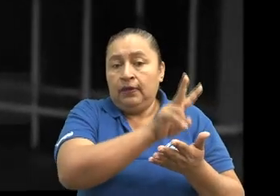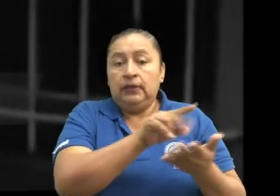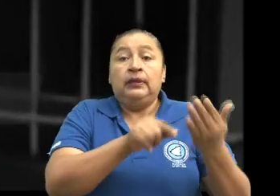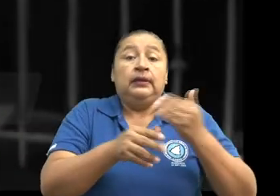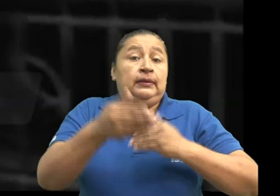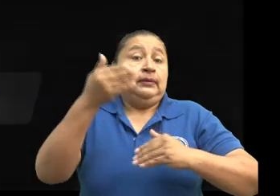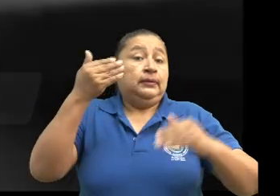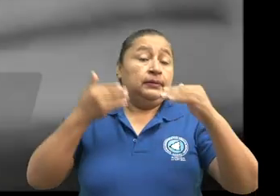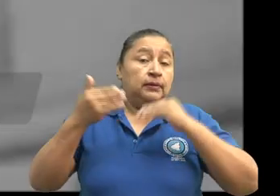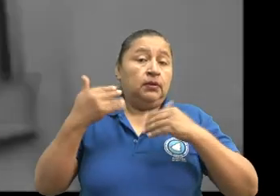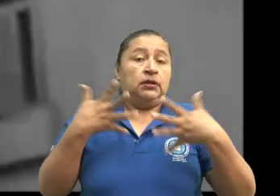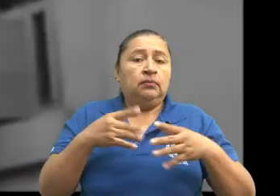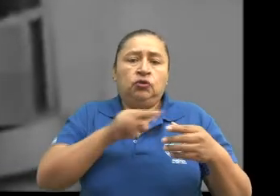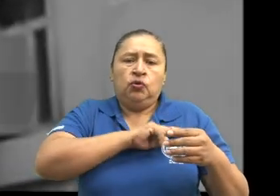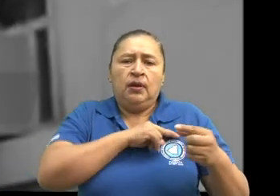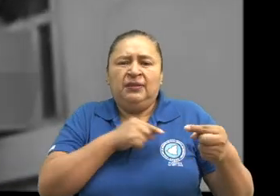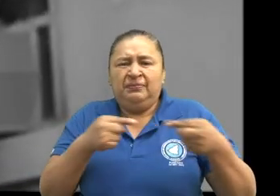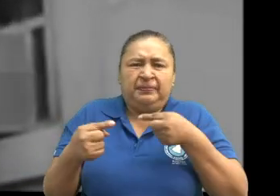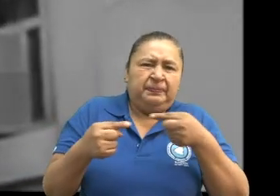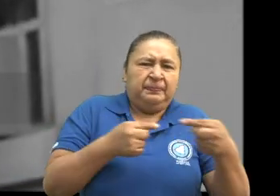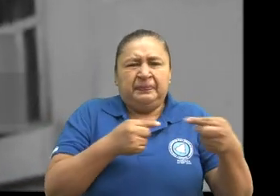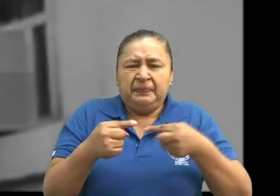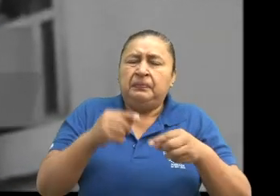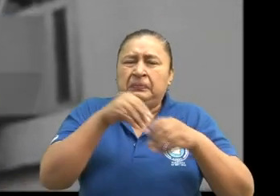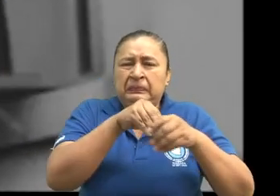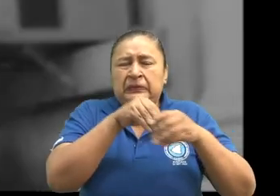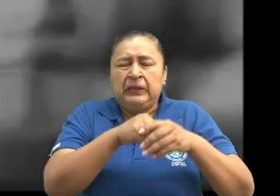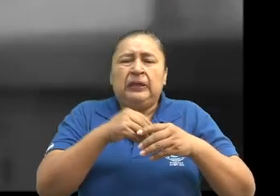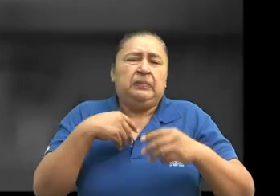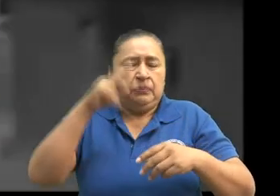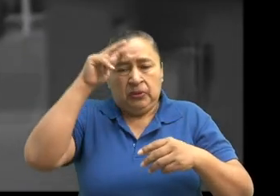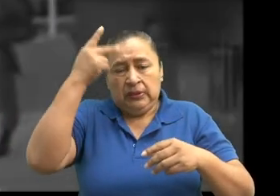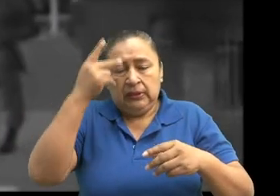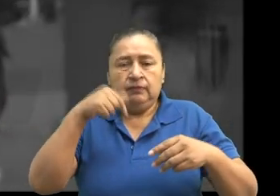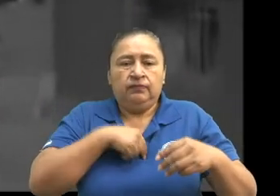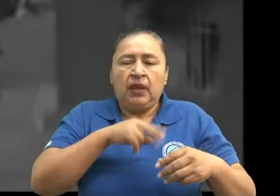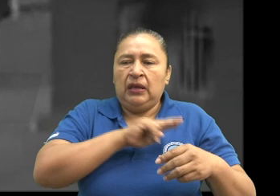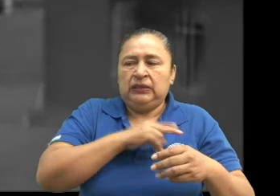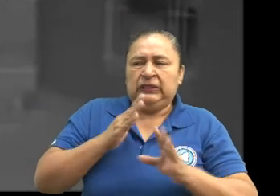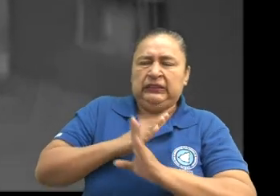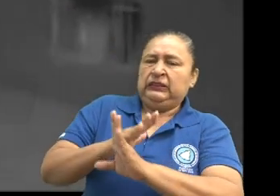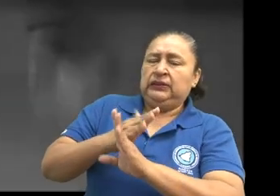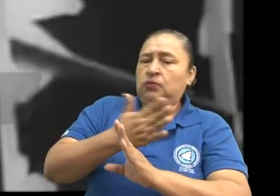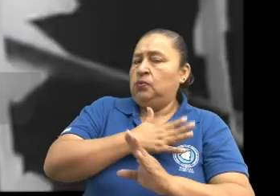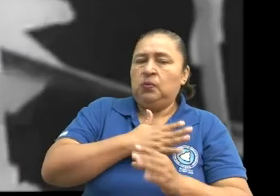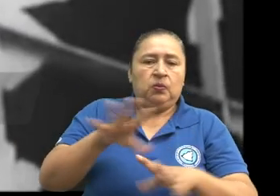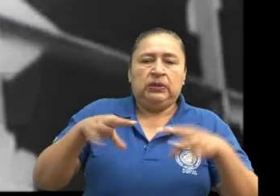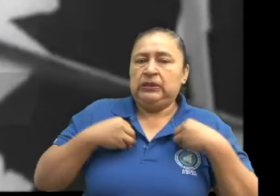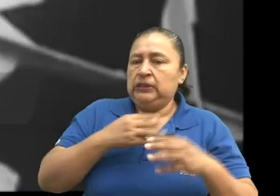momento, que ya se han acumulado muchas contradicciones políticas en Nicaragua, que hay un sentimiento altamente antisomocista en el pueblo nicaragüense,